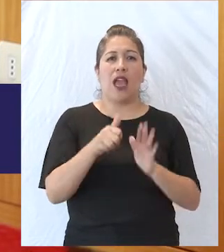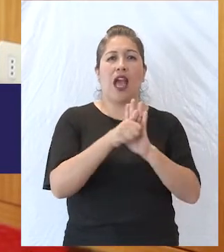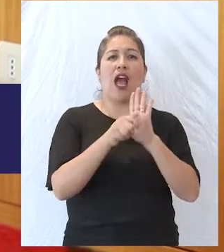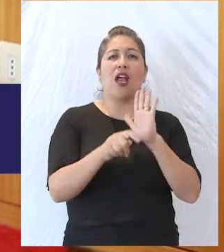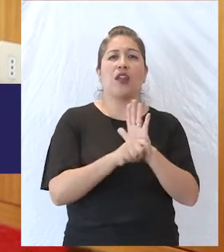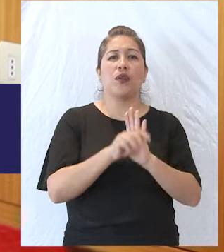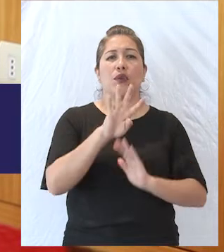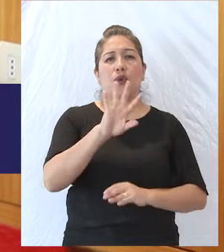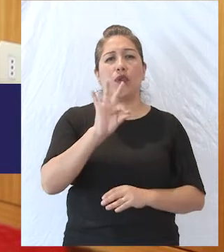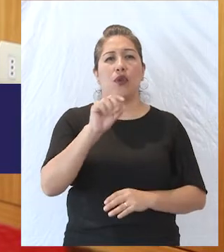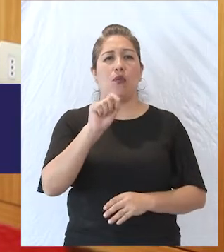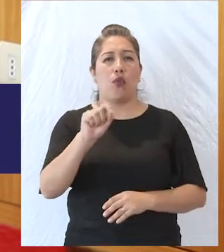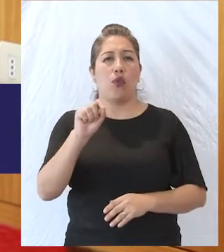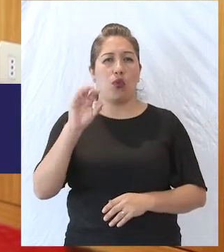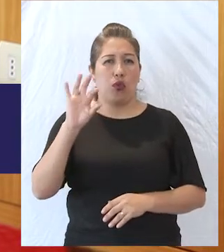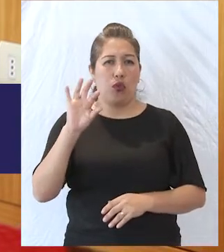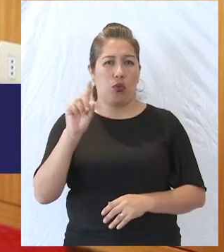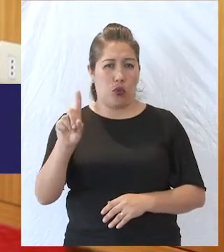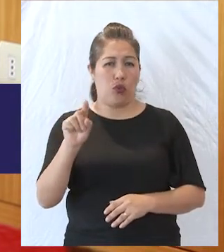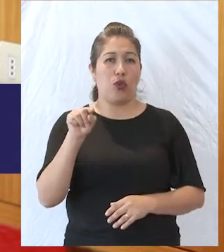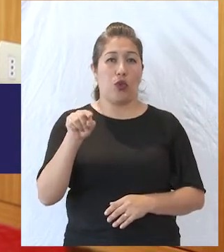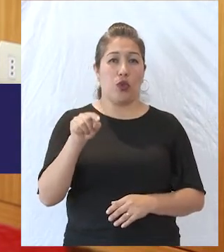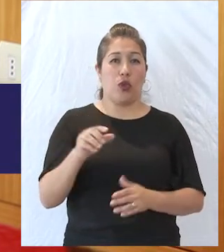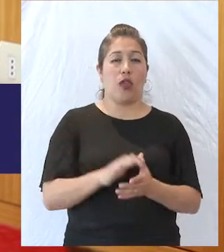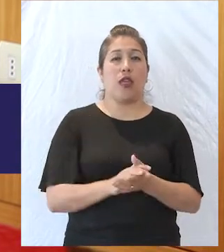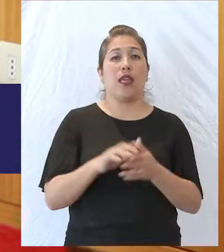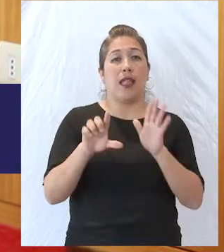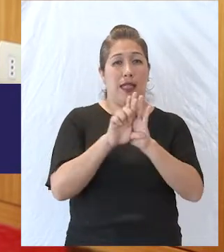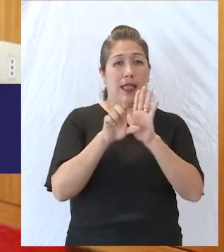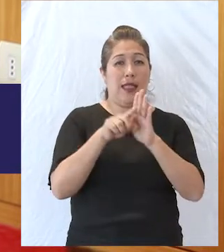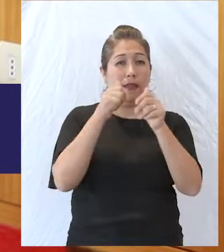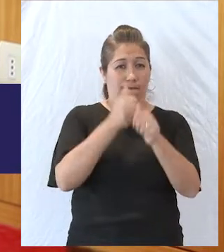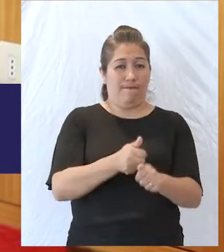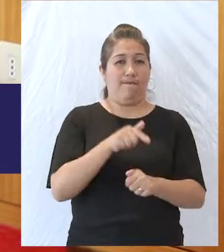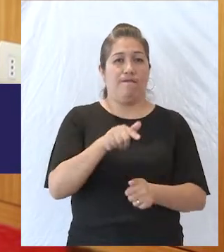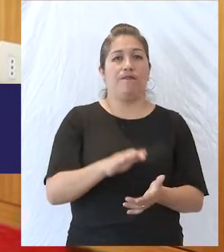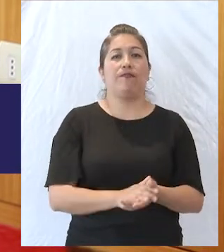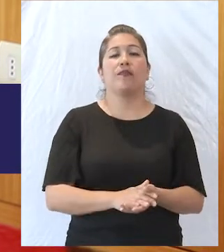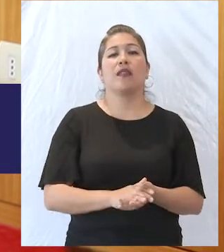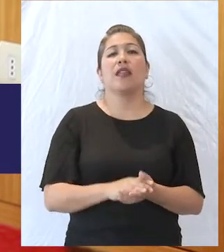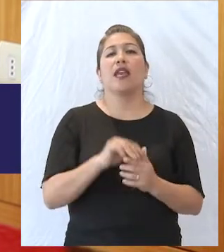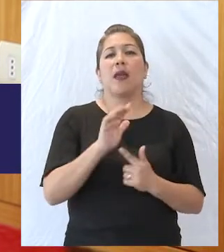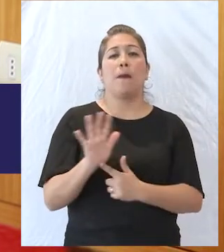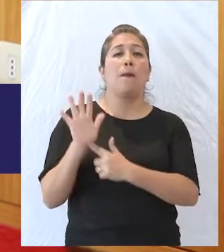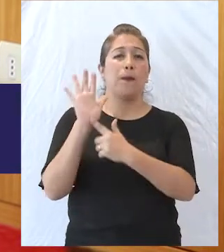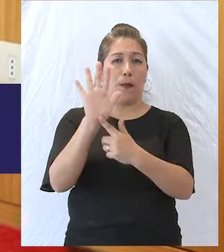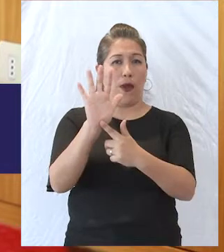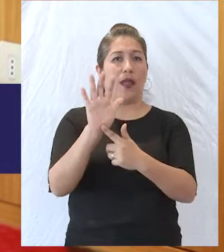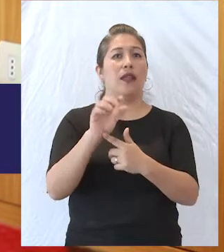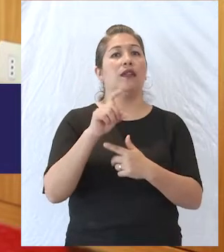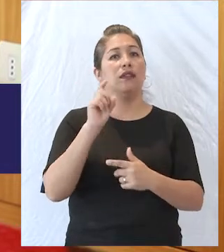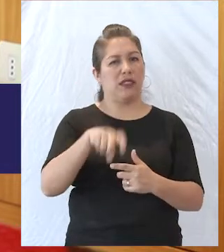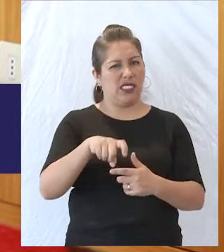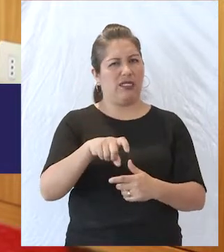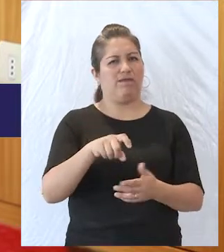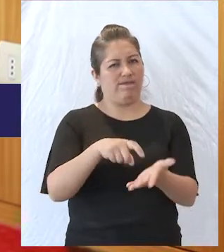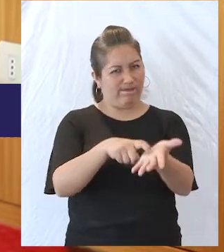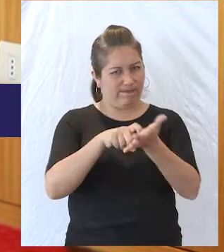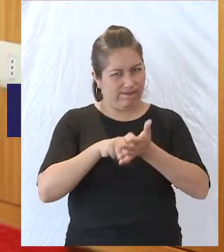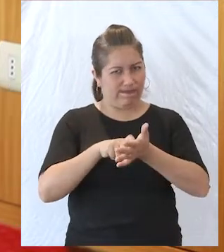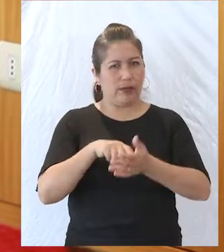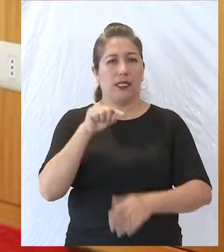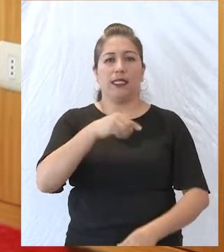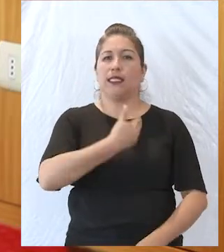muy bien, el artículo 49.1 de la actual ley 29973 señala con